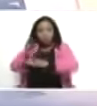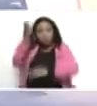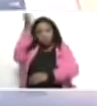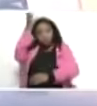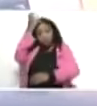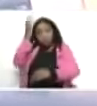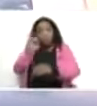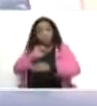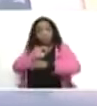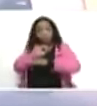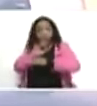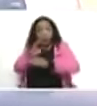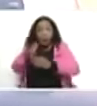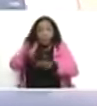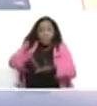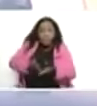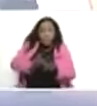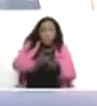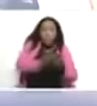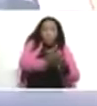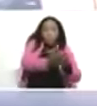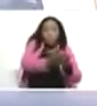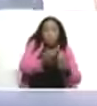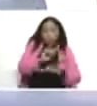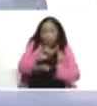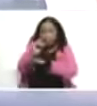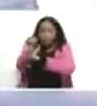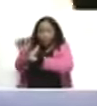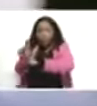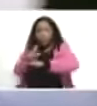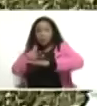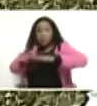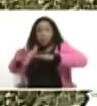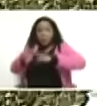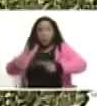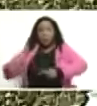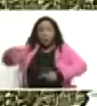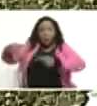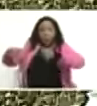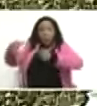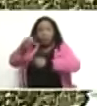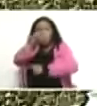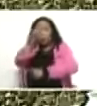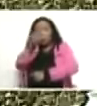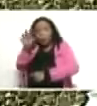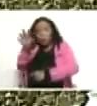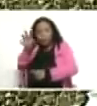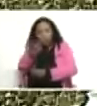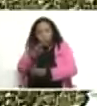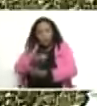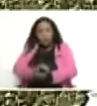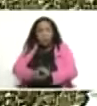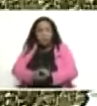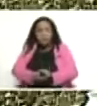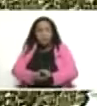un barco de guerra a Guyana en el marco de su disputa con Venezuela por el Esequibo.